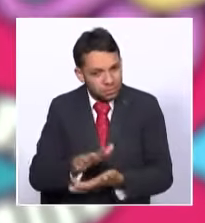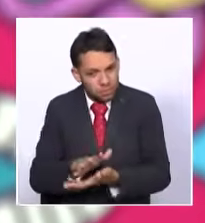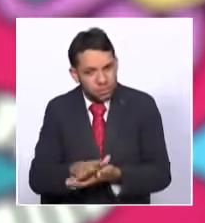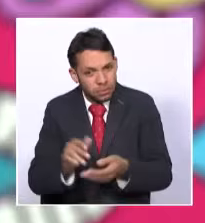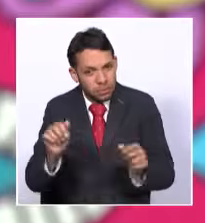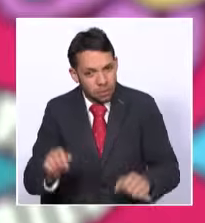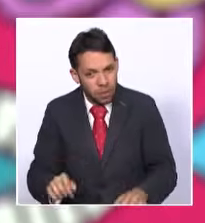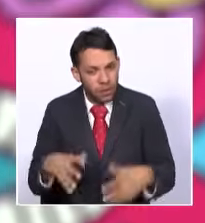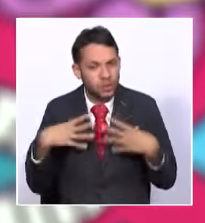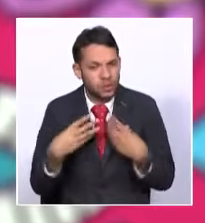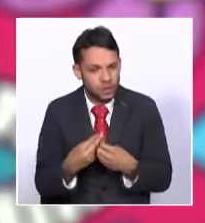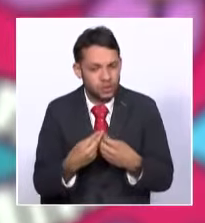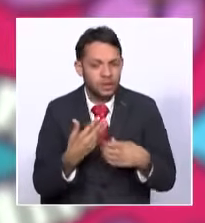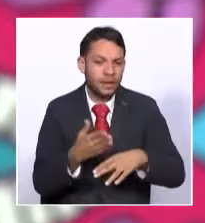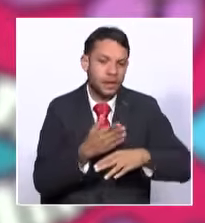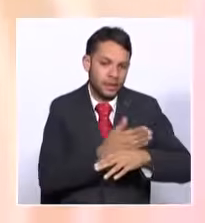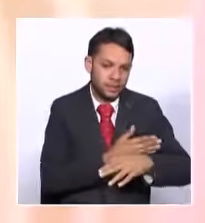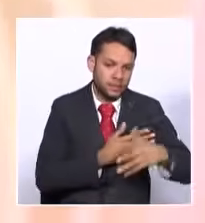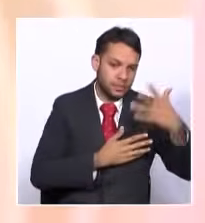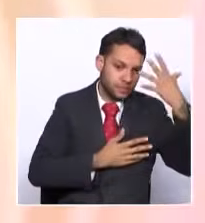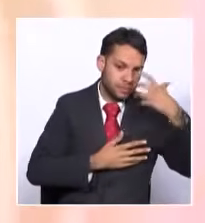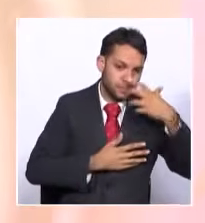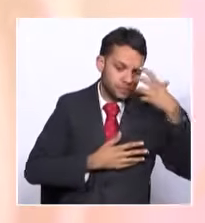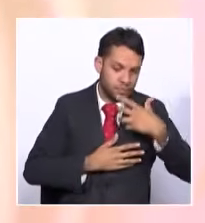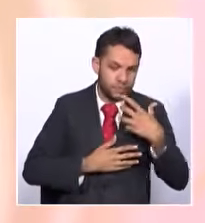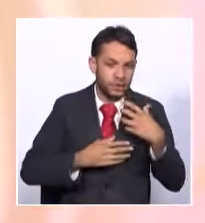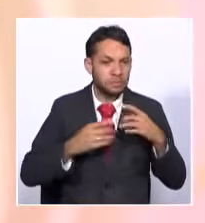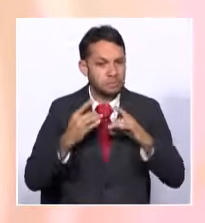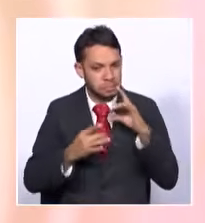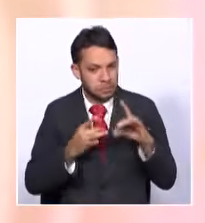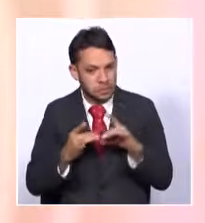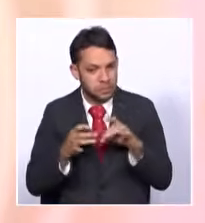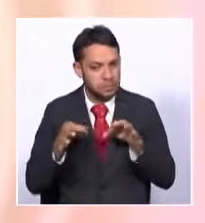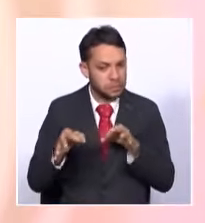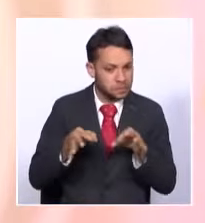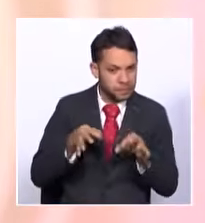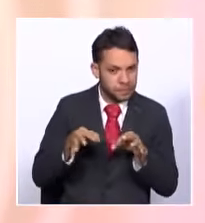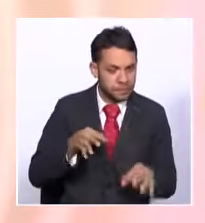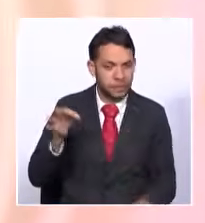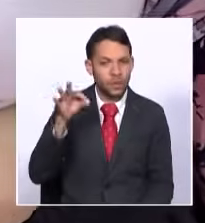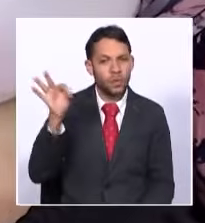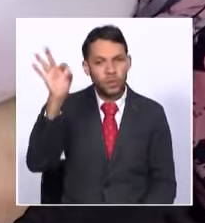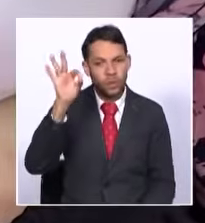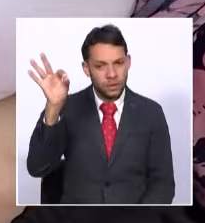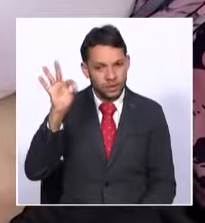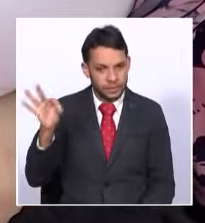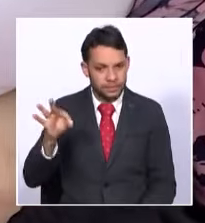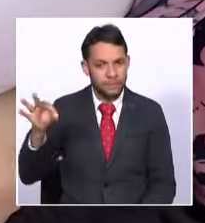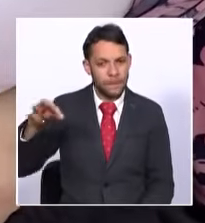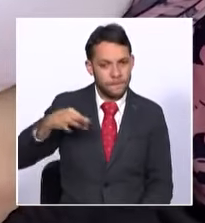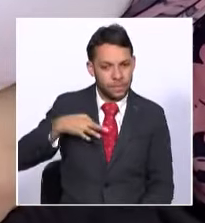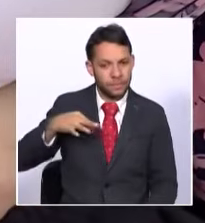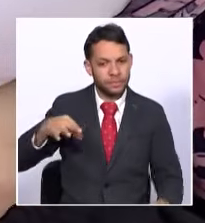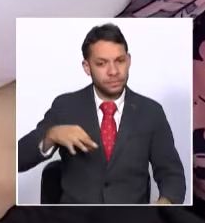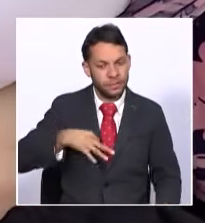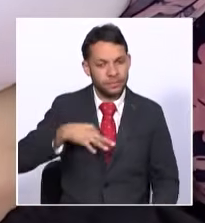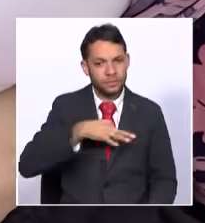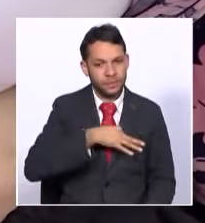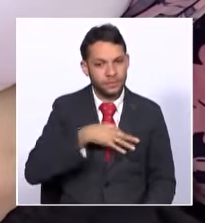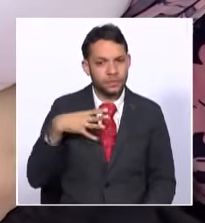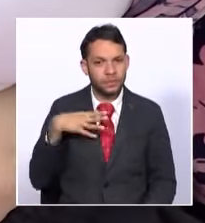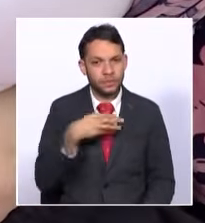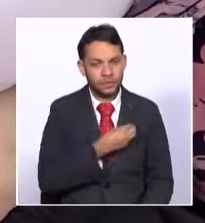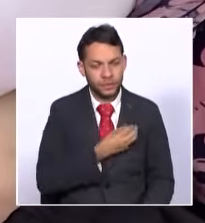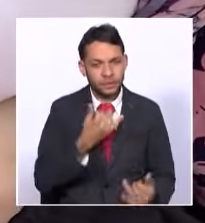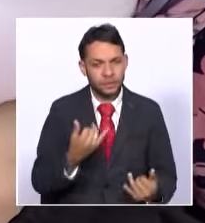procedimiento. Son muchos los estudios que se le hace a un paciente antes de hacer una terapia. Entonces vamos a hacer